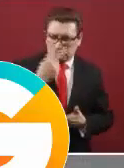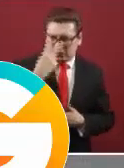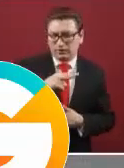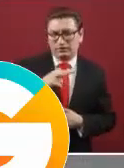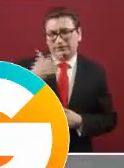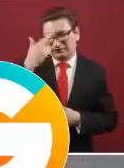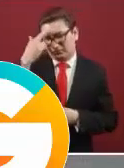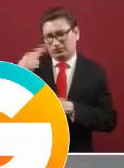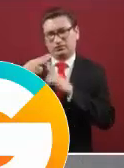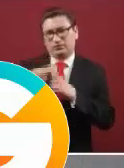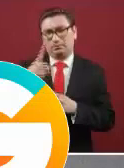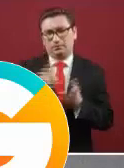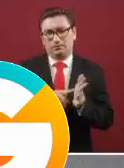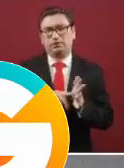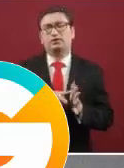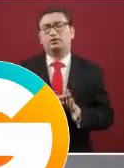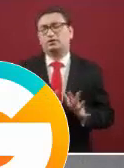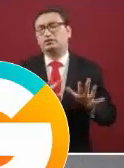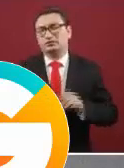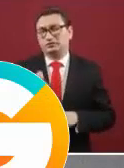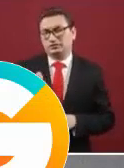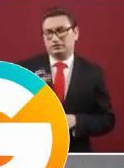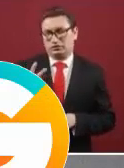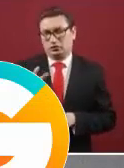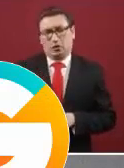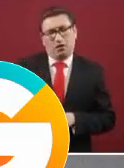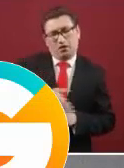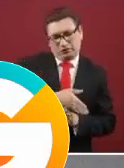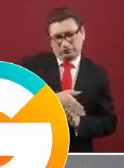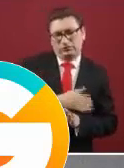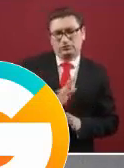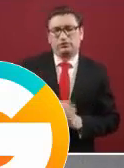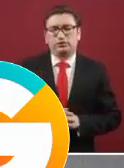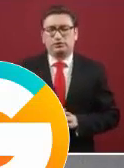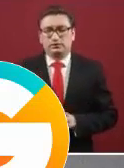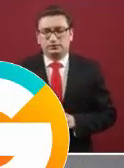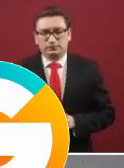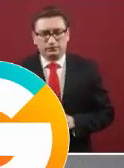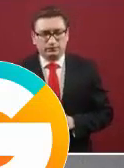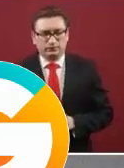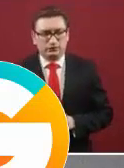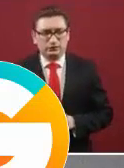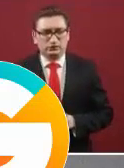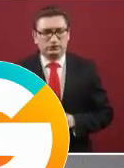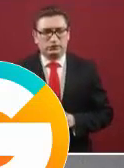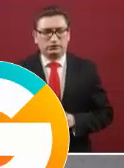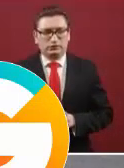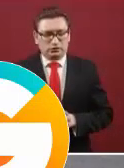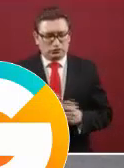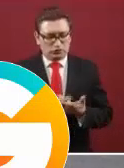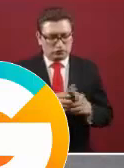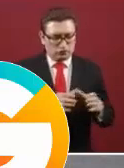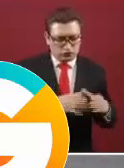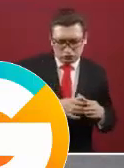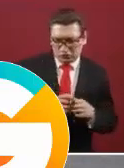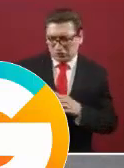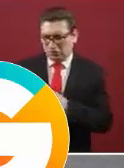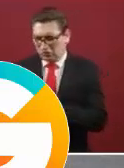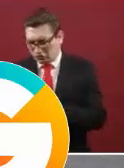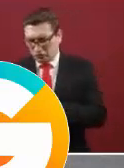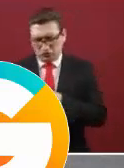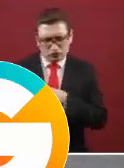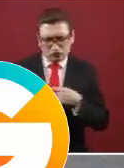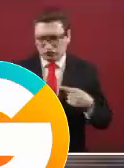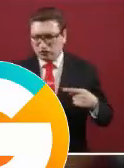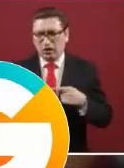desde 1862 o antes, incluso, la cruenta lucha entre conservadores y liberales sigue hasta nuestros